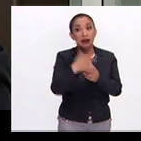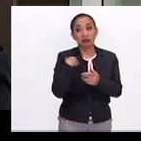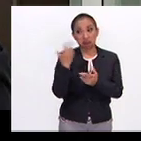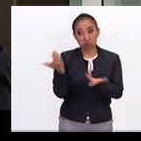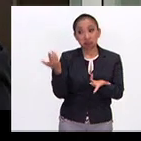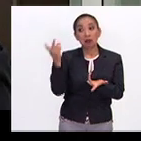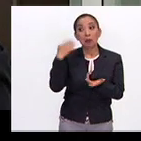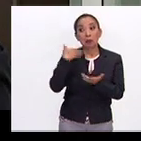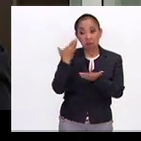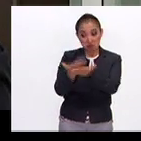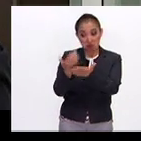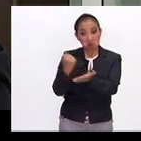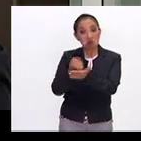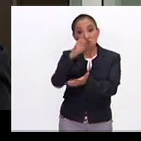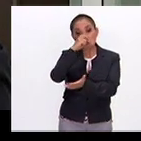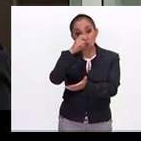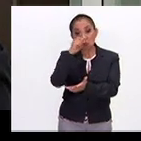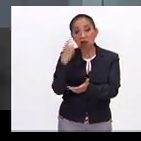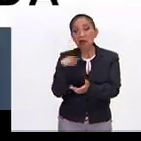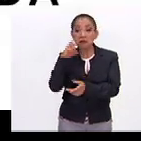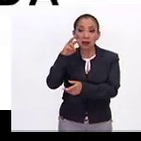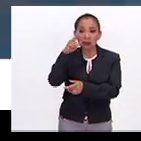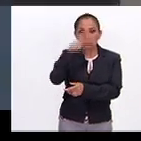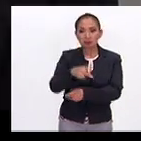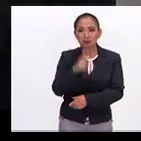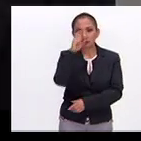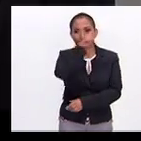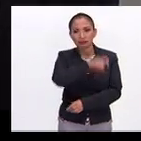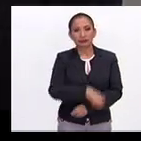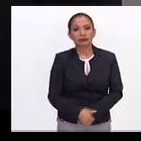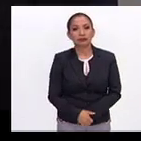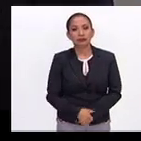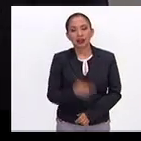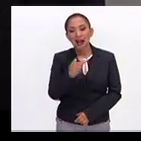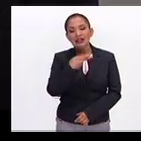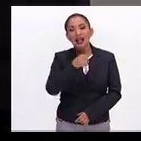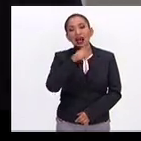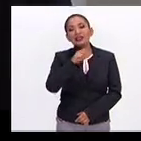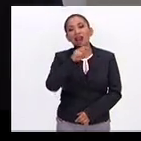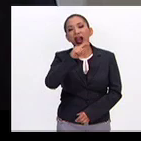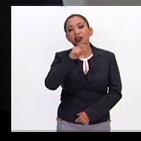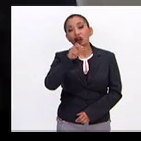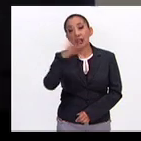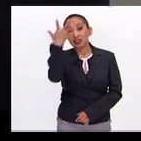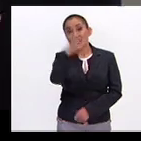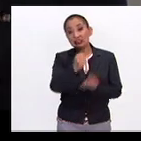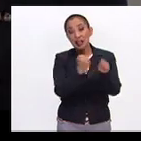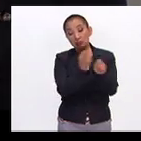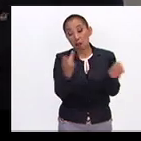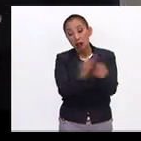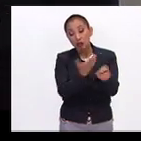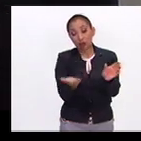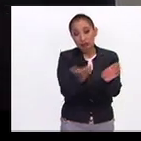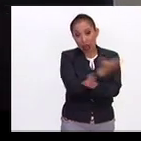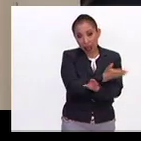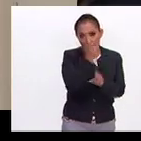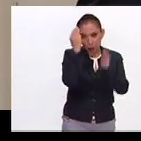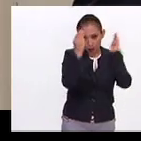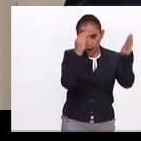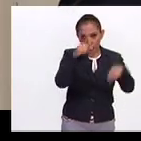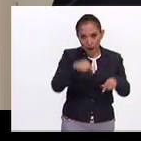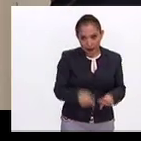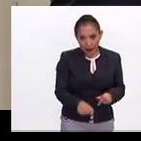y con un momento muy complejo. Graciela de la Torre, se cumplen 10 años en el